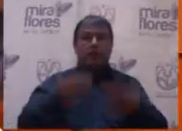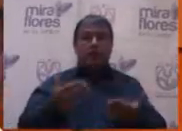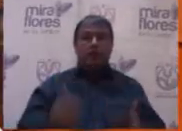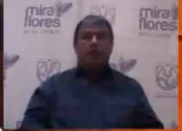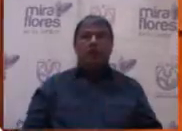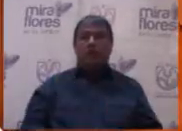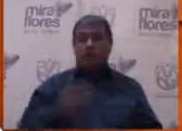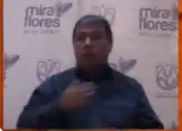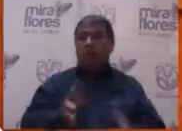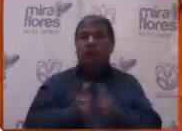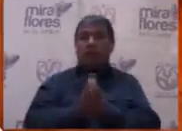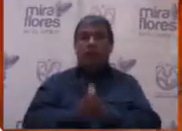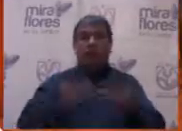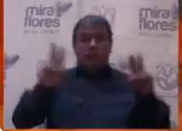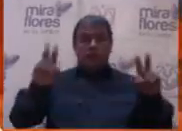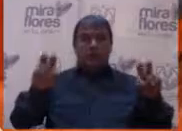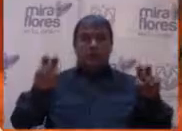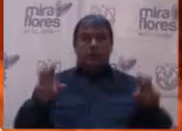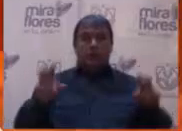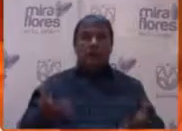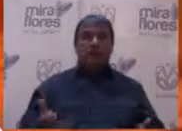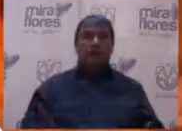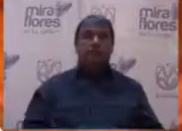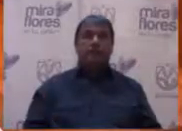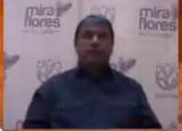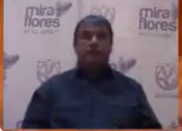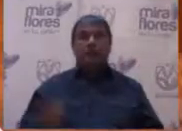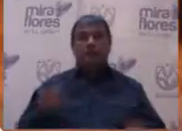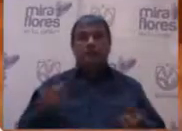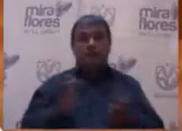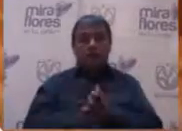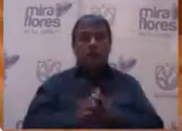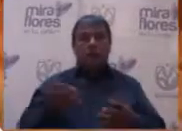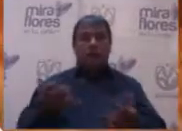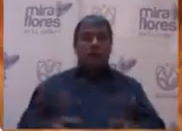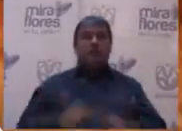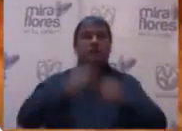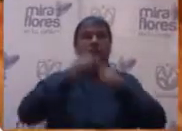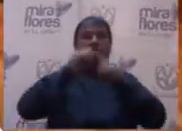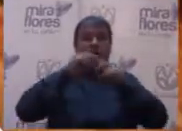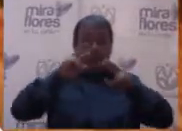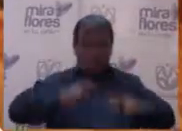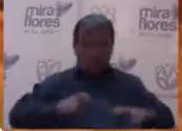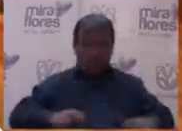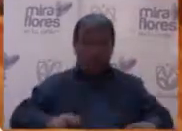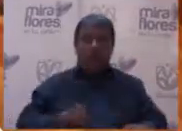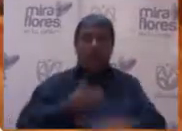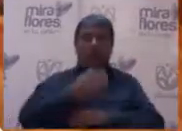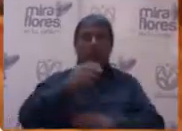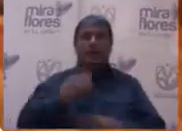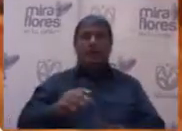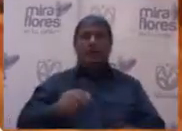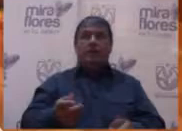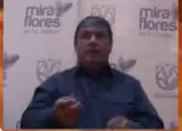a pedir que este tema sea materia de una especial investigación a través de la gerencia